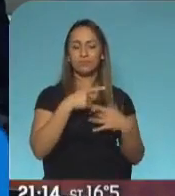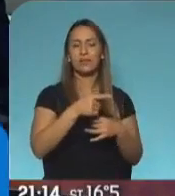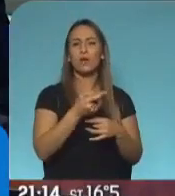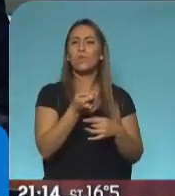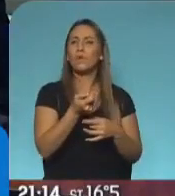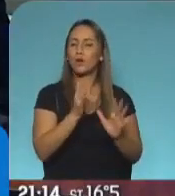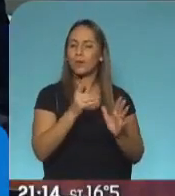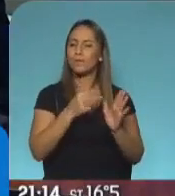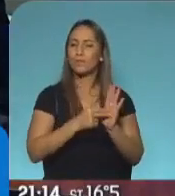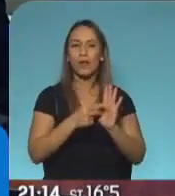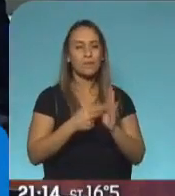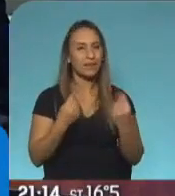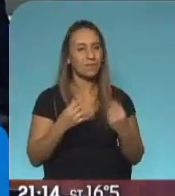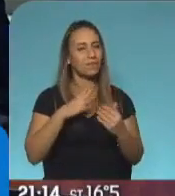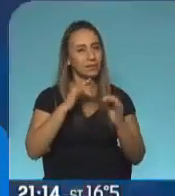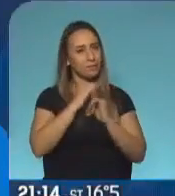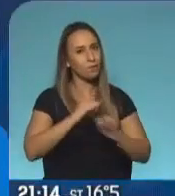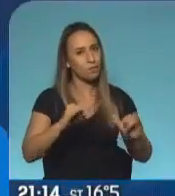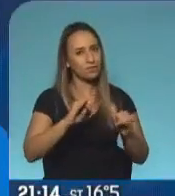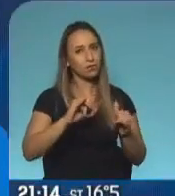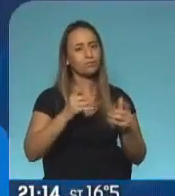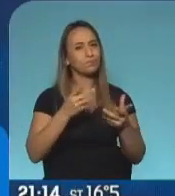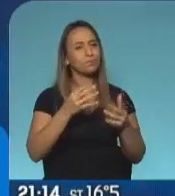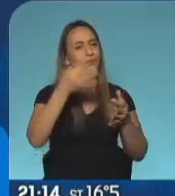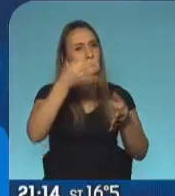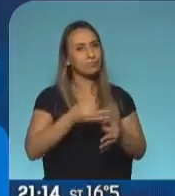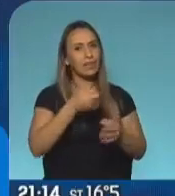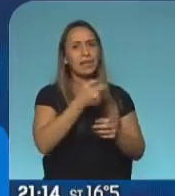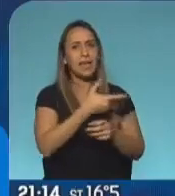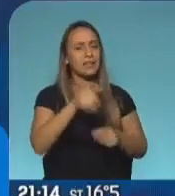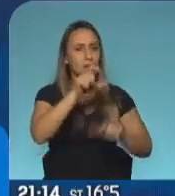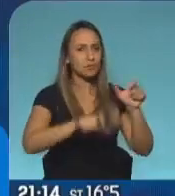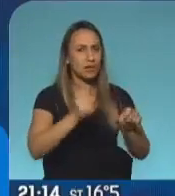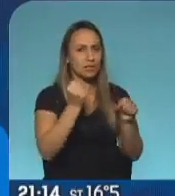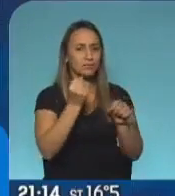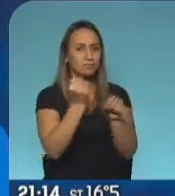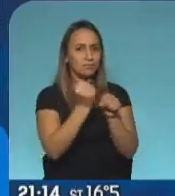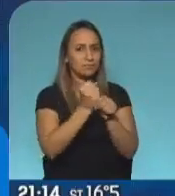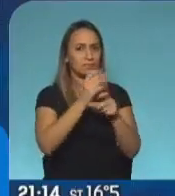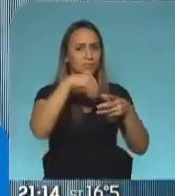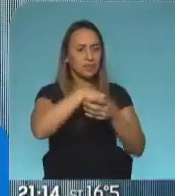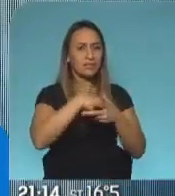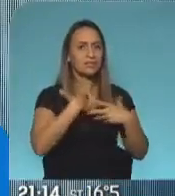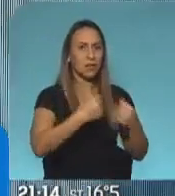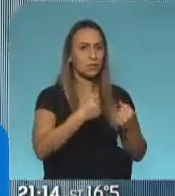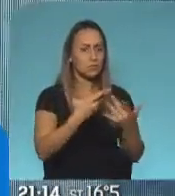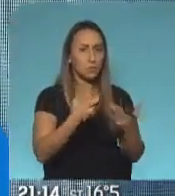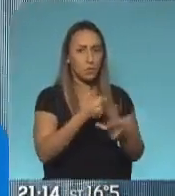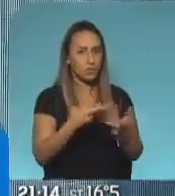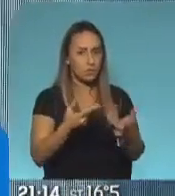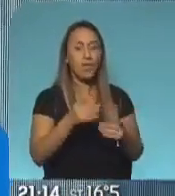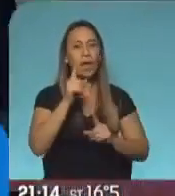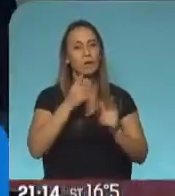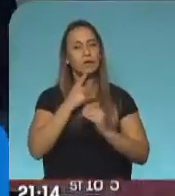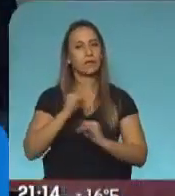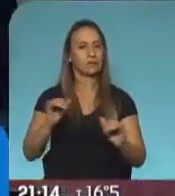informa constantemente el personal de salud infectado no se informa a la once se entiende también que algunos no quieren informar alguno no quiere informar